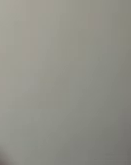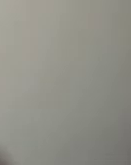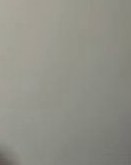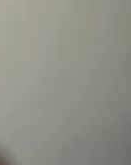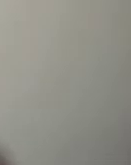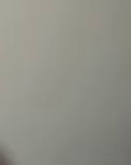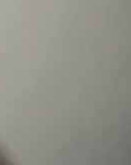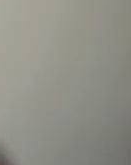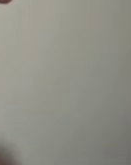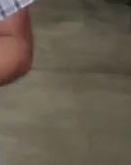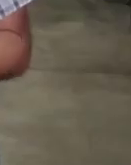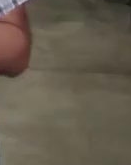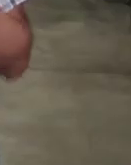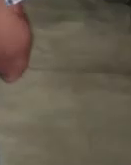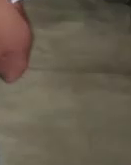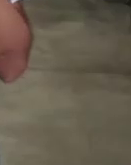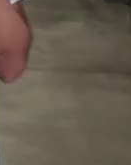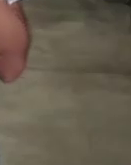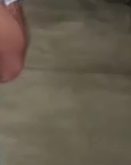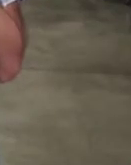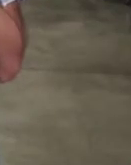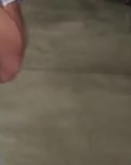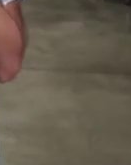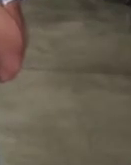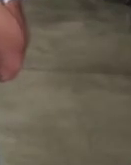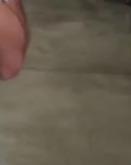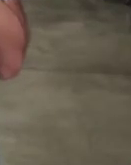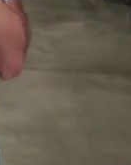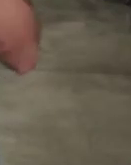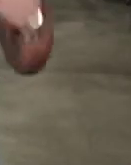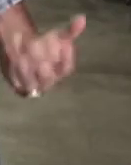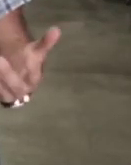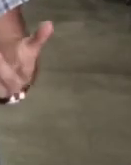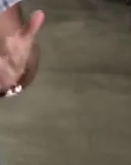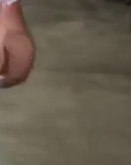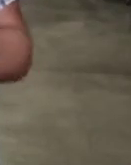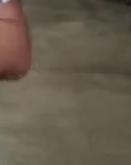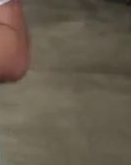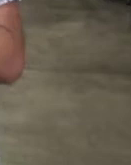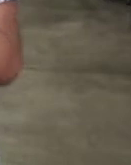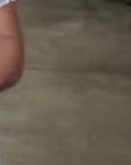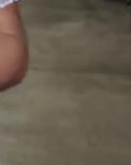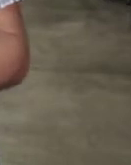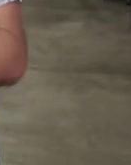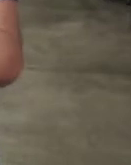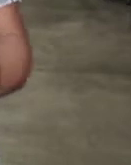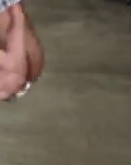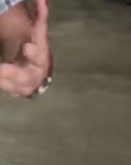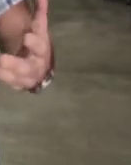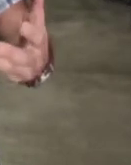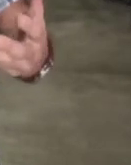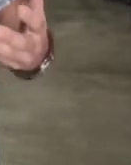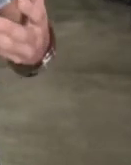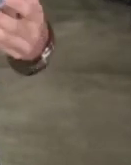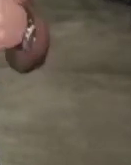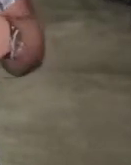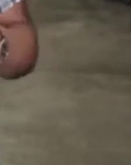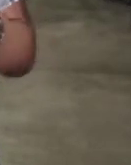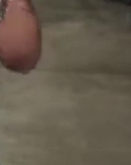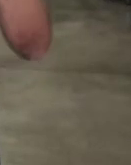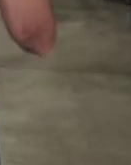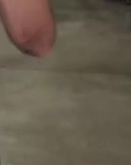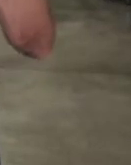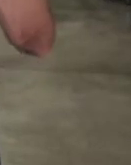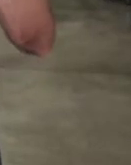gente. Segundo, te siento yo que todos hablamos como ahora como un mismo idioma dentro de animación, o sea,